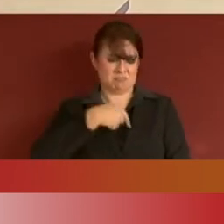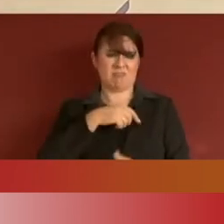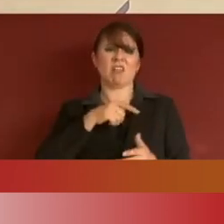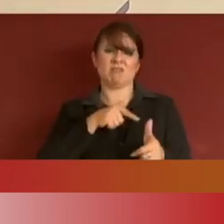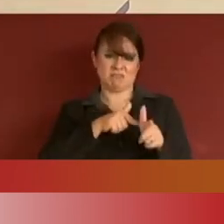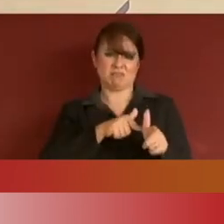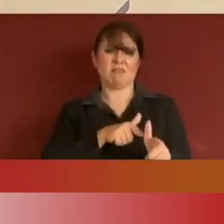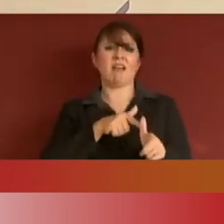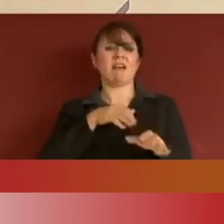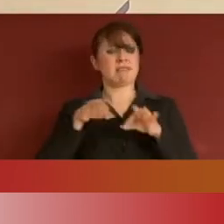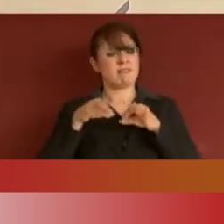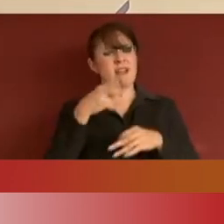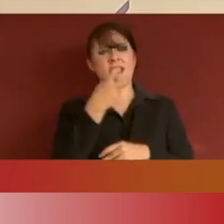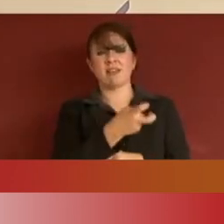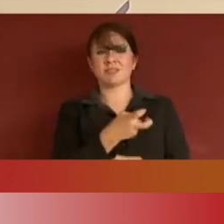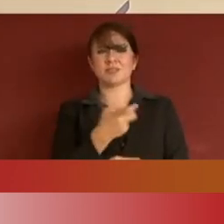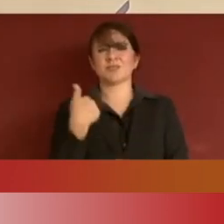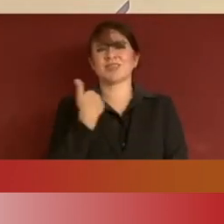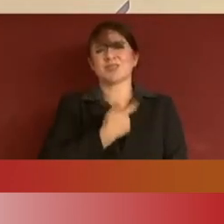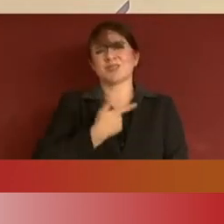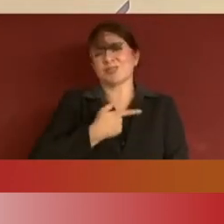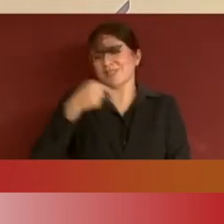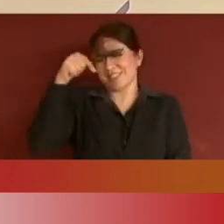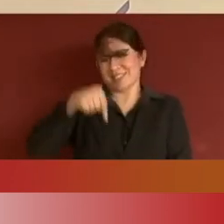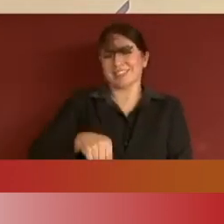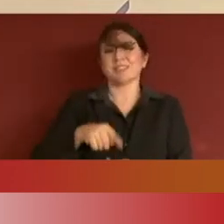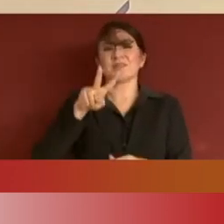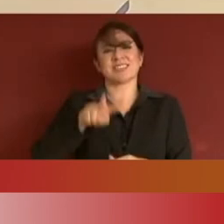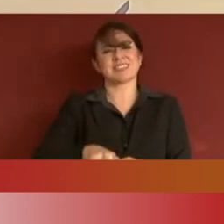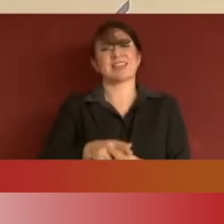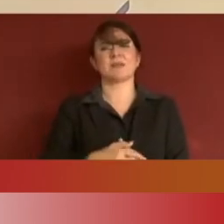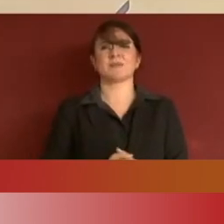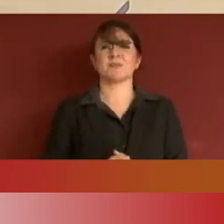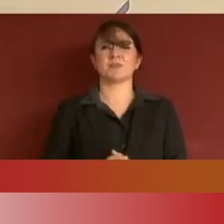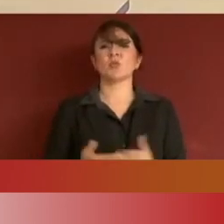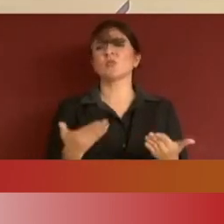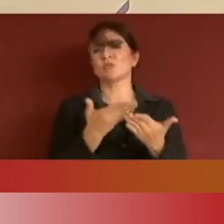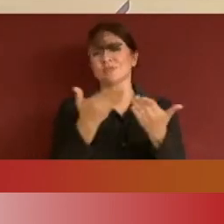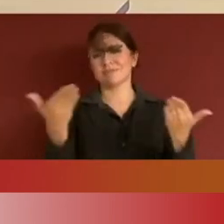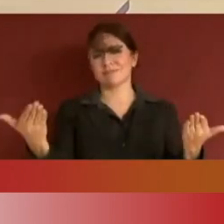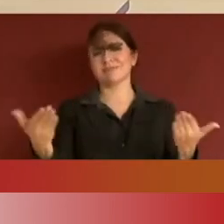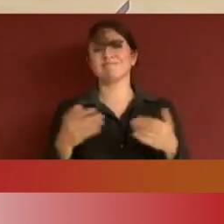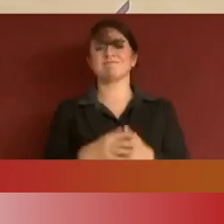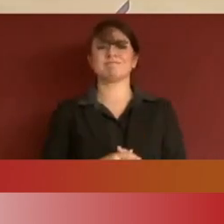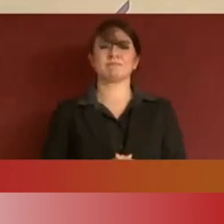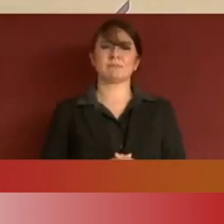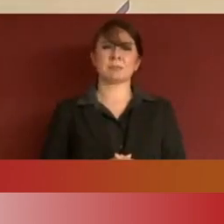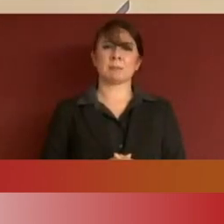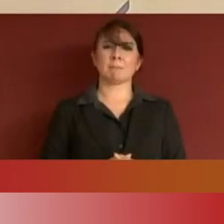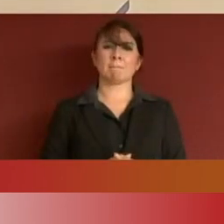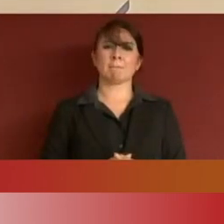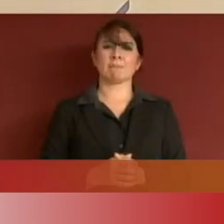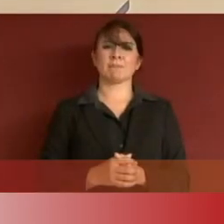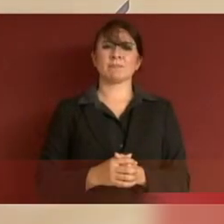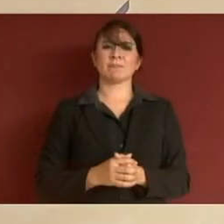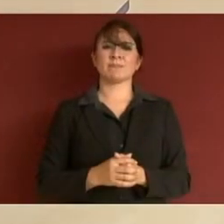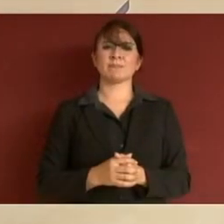de esta manera. Me da mucho gusto, la verdad, de estar aquí con ustedes.